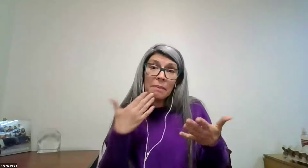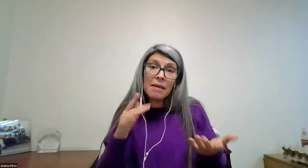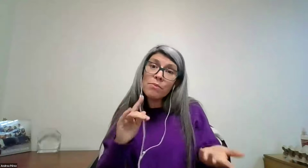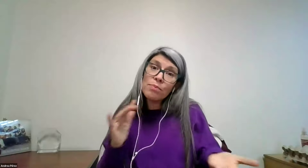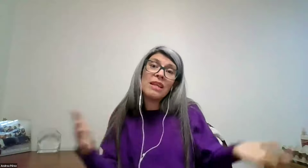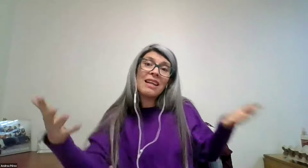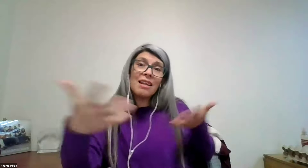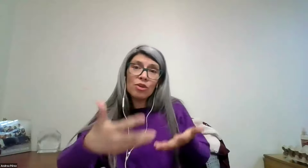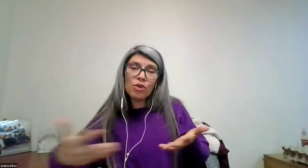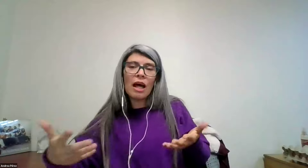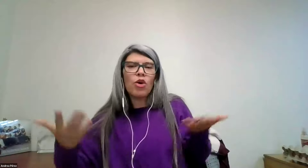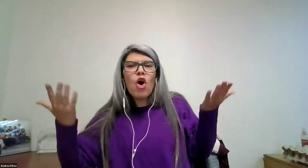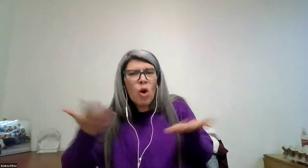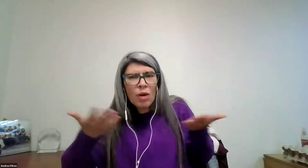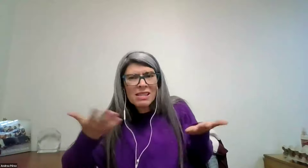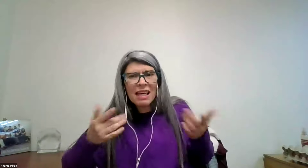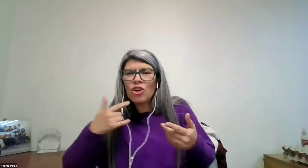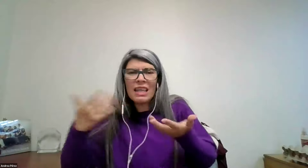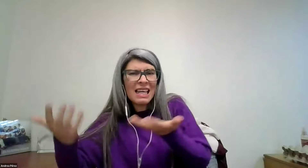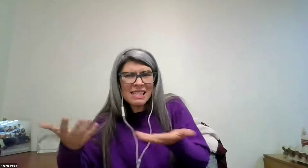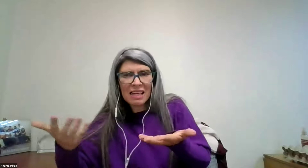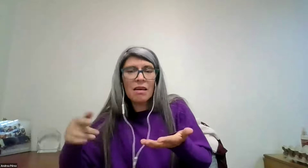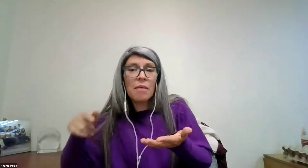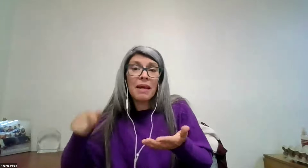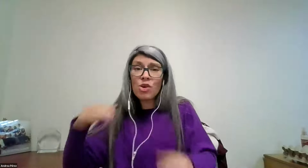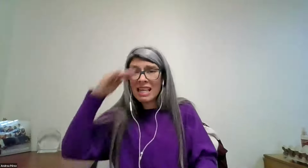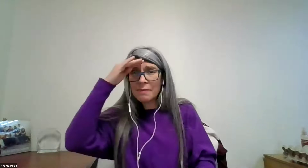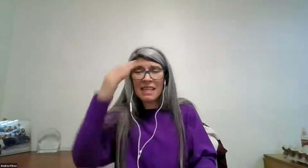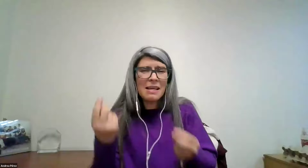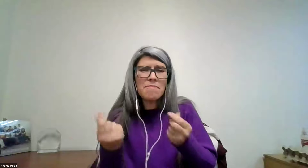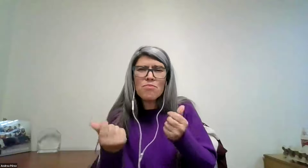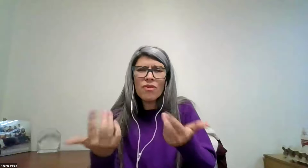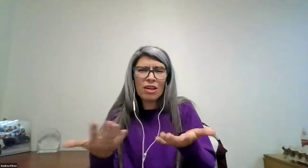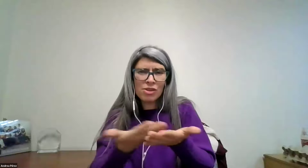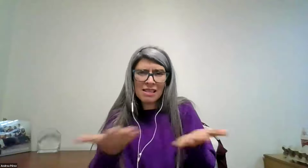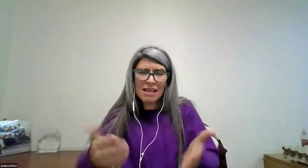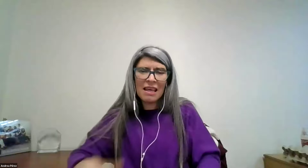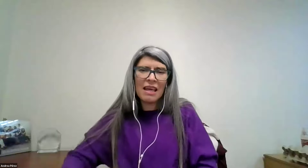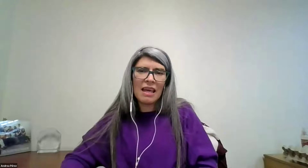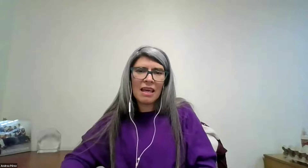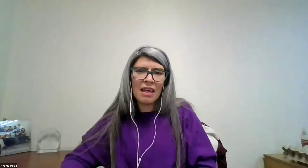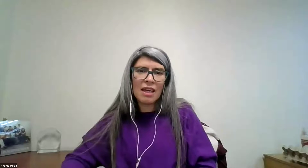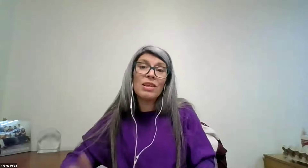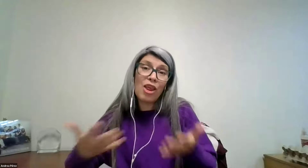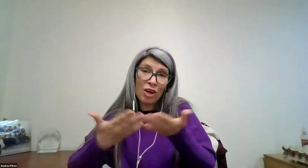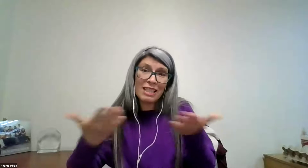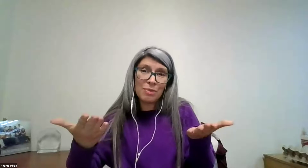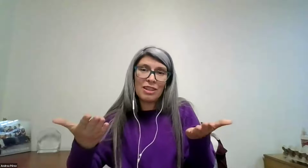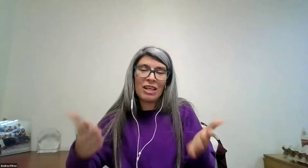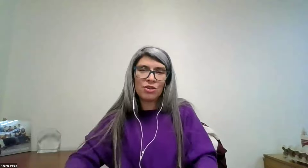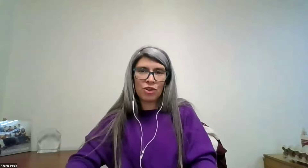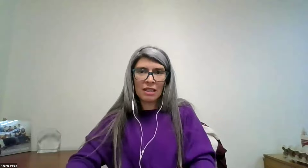ahora también mostrar desde el otro lado cómo hacerlo, qué hacer. Para eso hay experiencias muy valiosas en nuestras